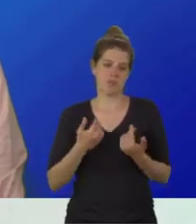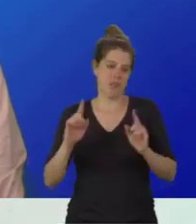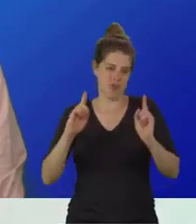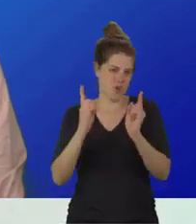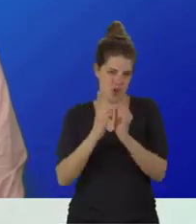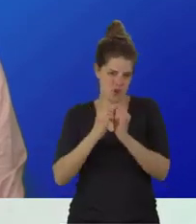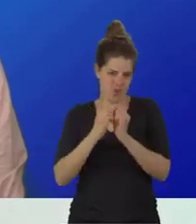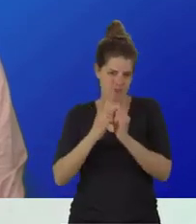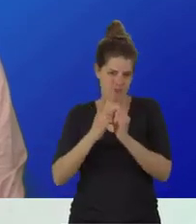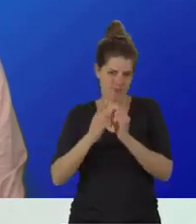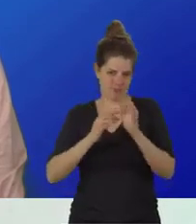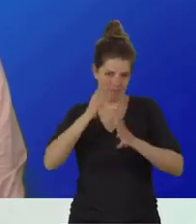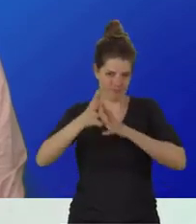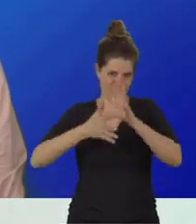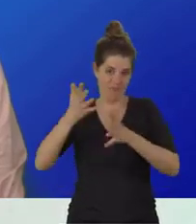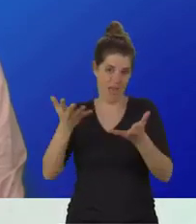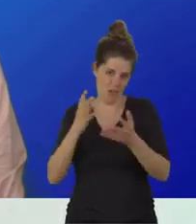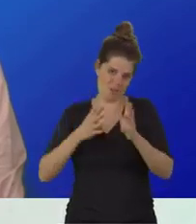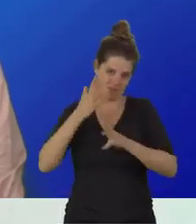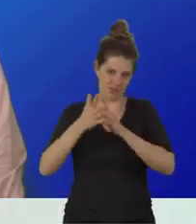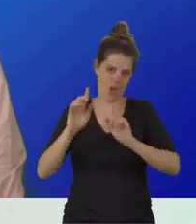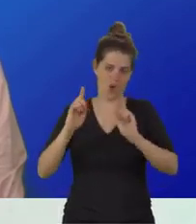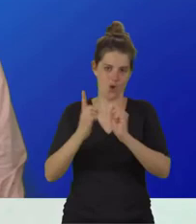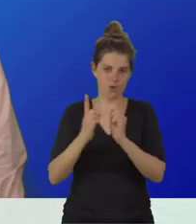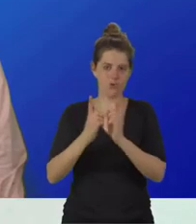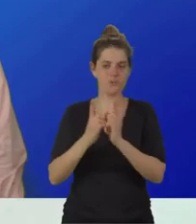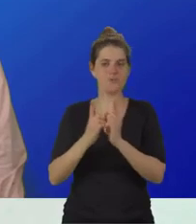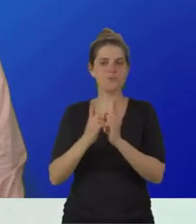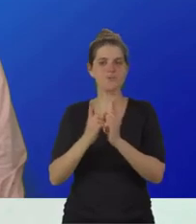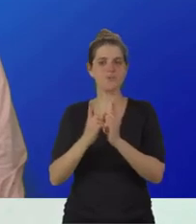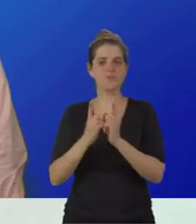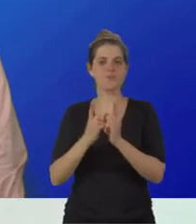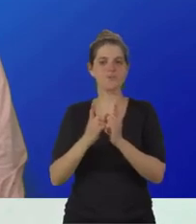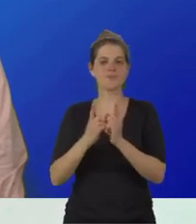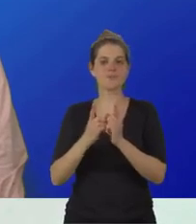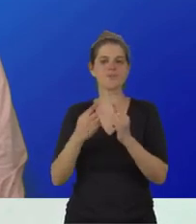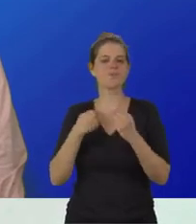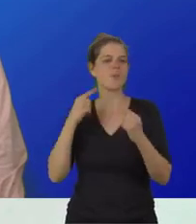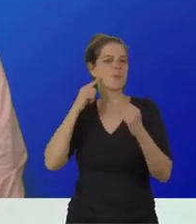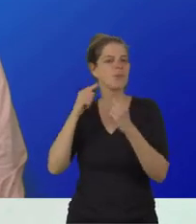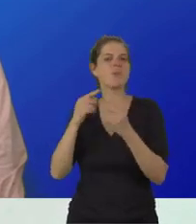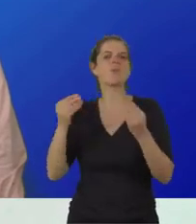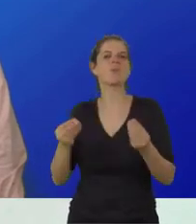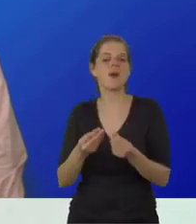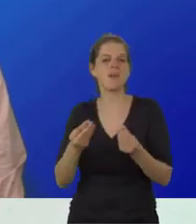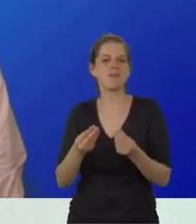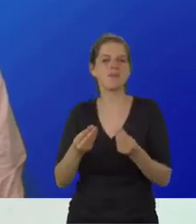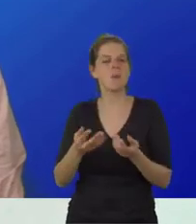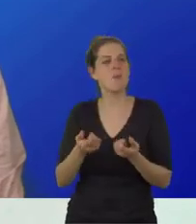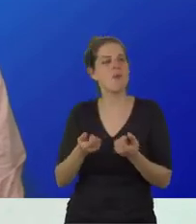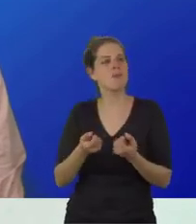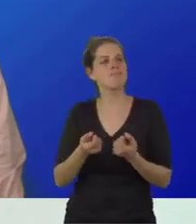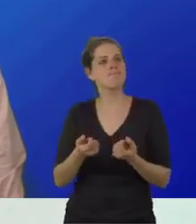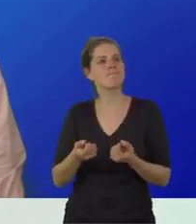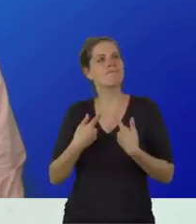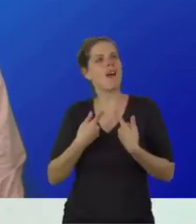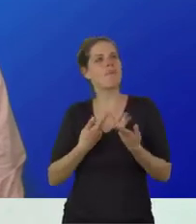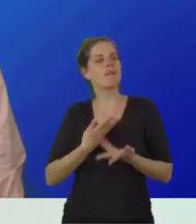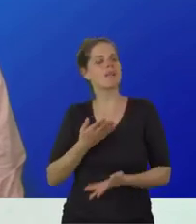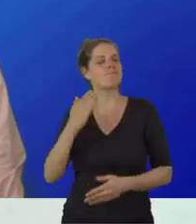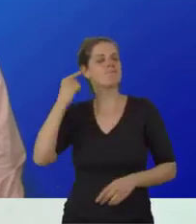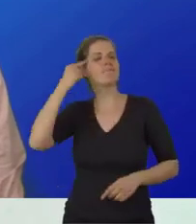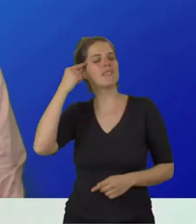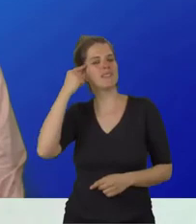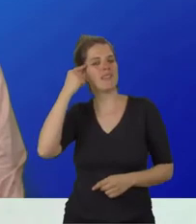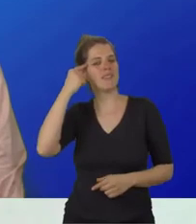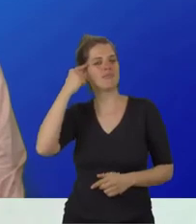breve comentario, esta breve exposición que yo he hecho, creo que lo que hace es interpelarnos a